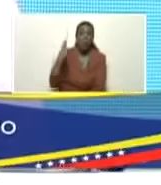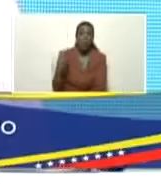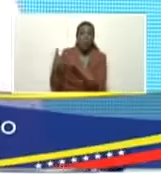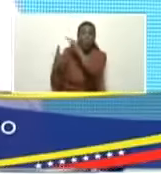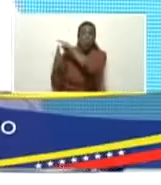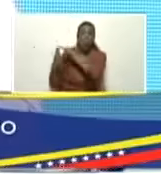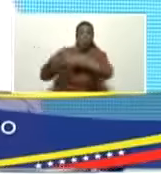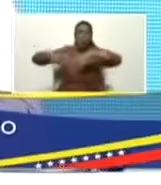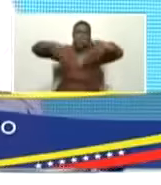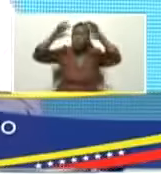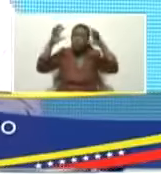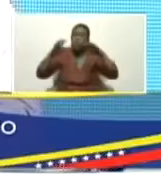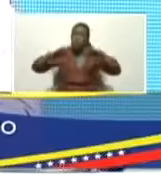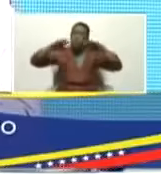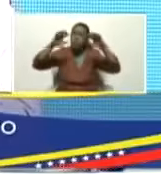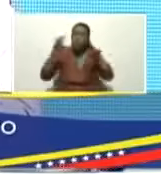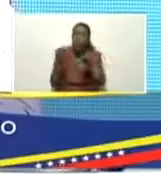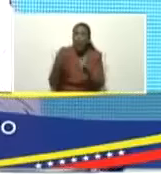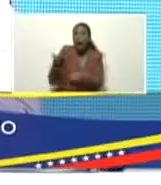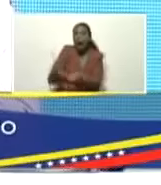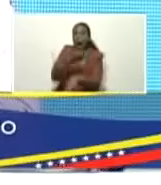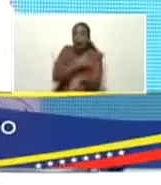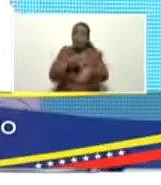Cayó una lluvia suave al llegar.